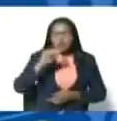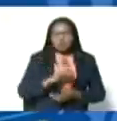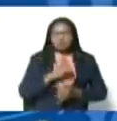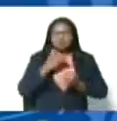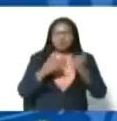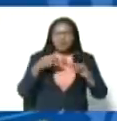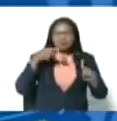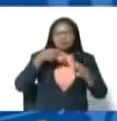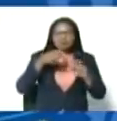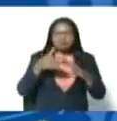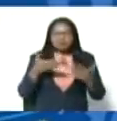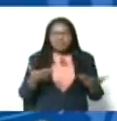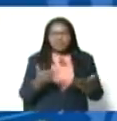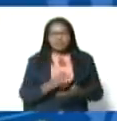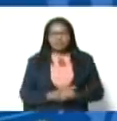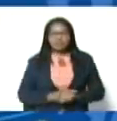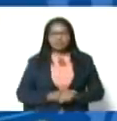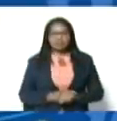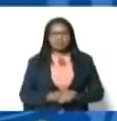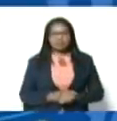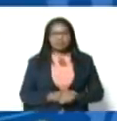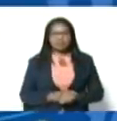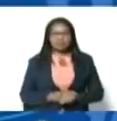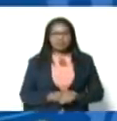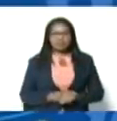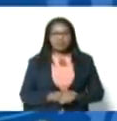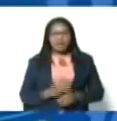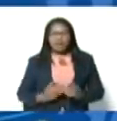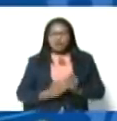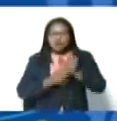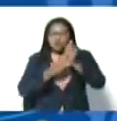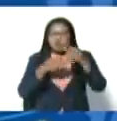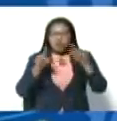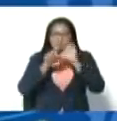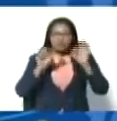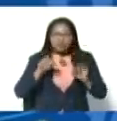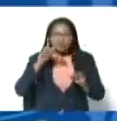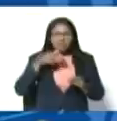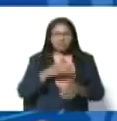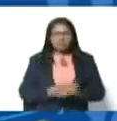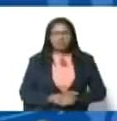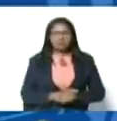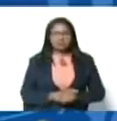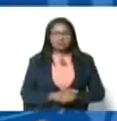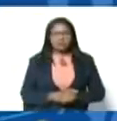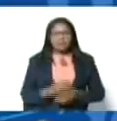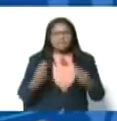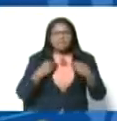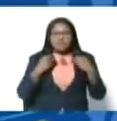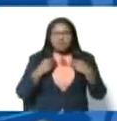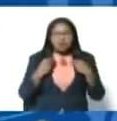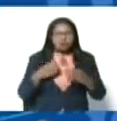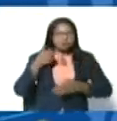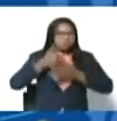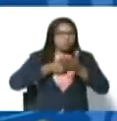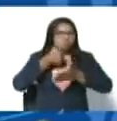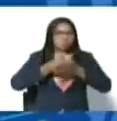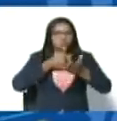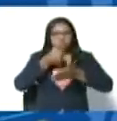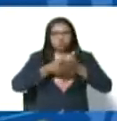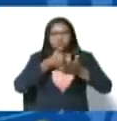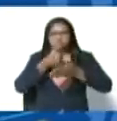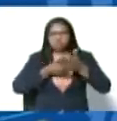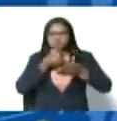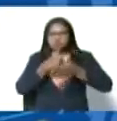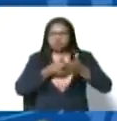final es el legado que dejó el comandante Hugo Chávez, vivo, combatiente,